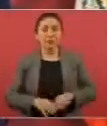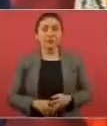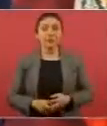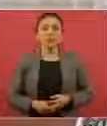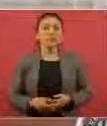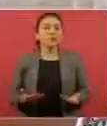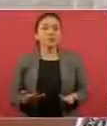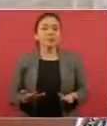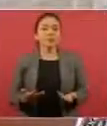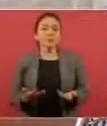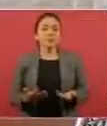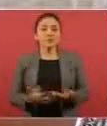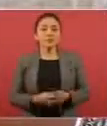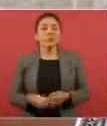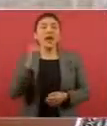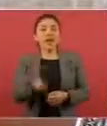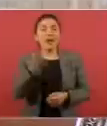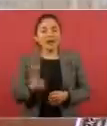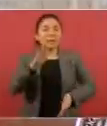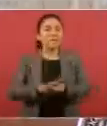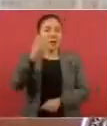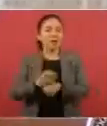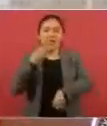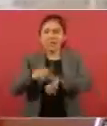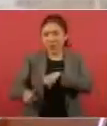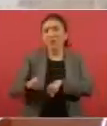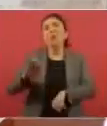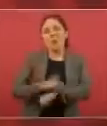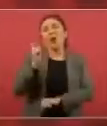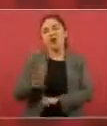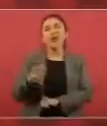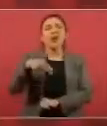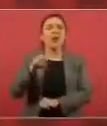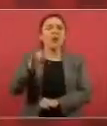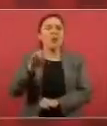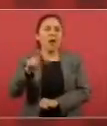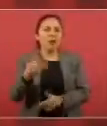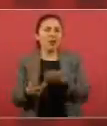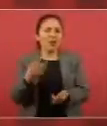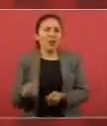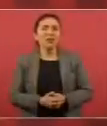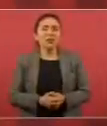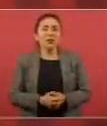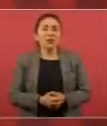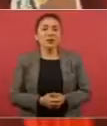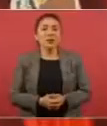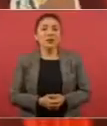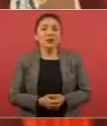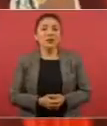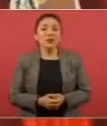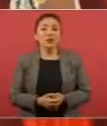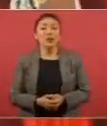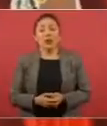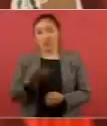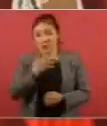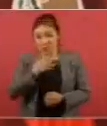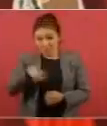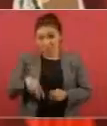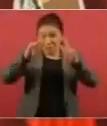Son de los daños que causó la política neoliberal, que no se reflejan en lo